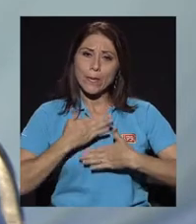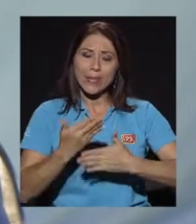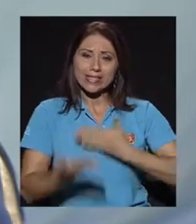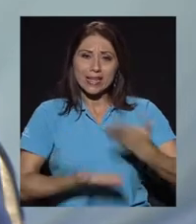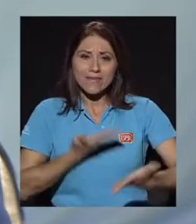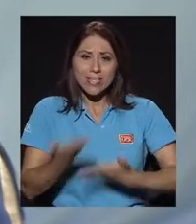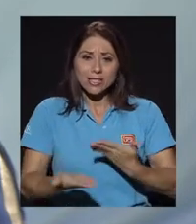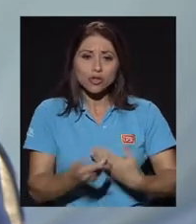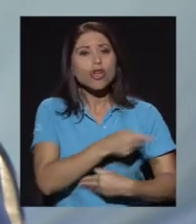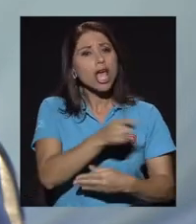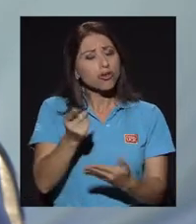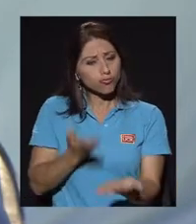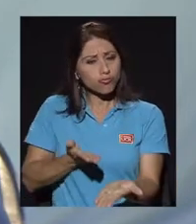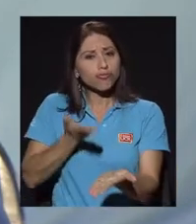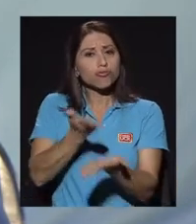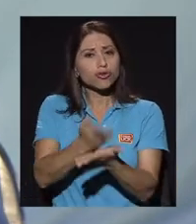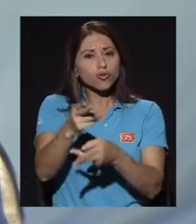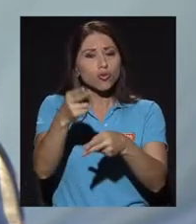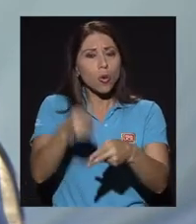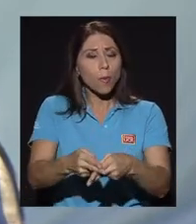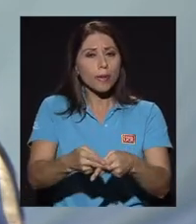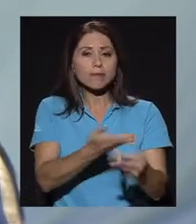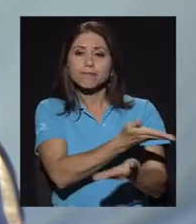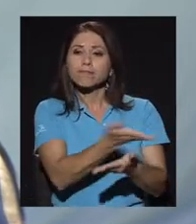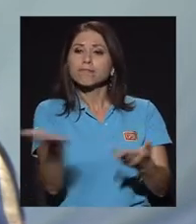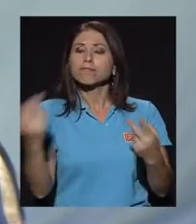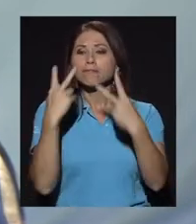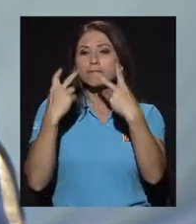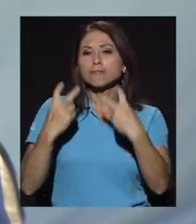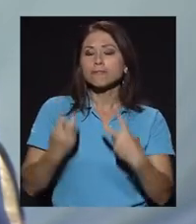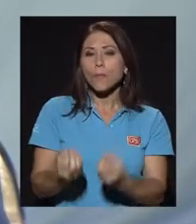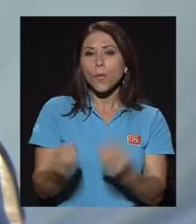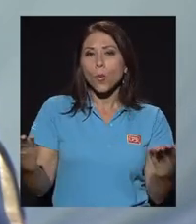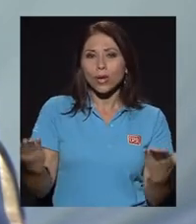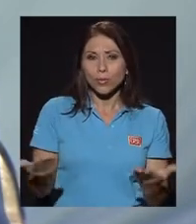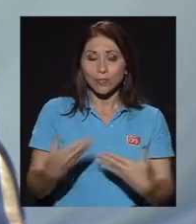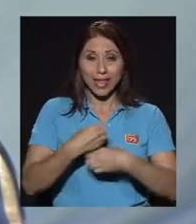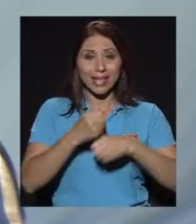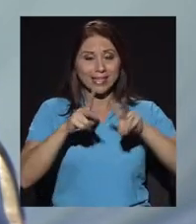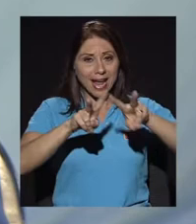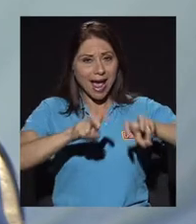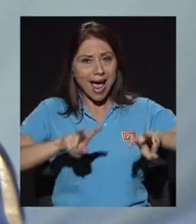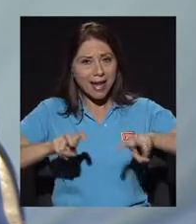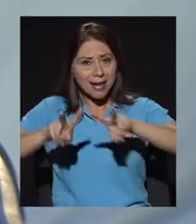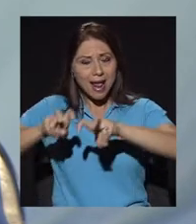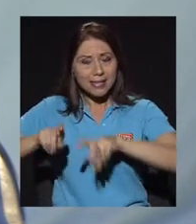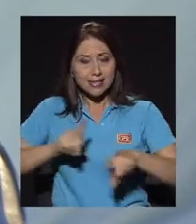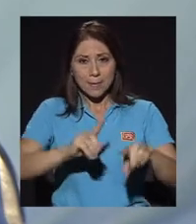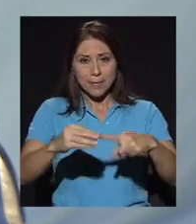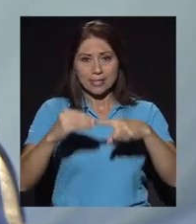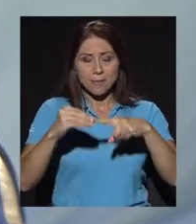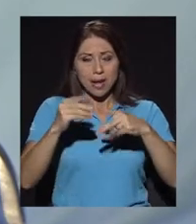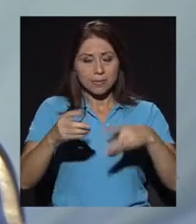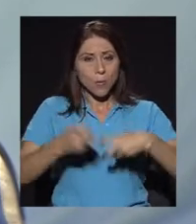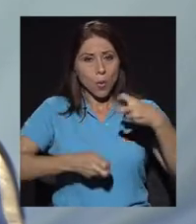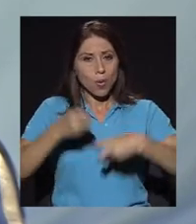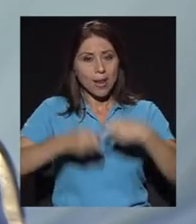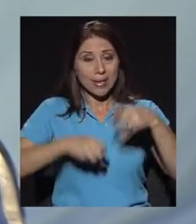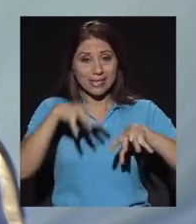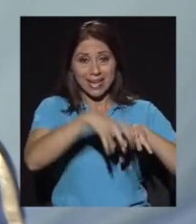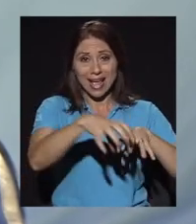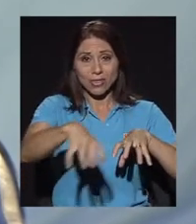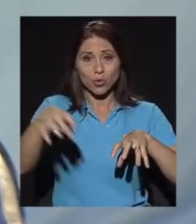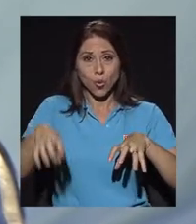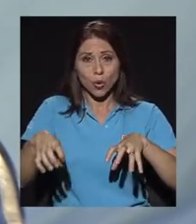servicio someten sus nombres y propuestas al escrutinio público. Hacen un análisis de los principales problemas de cada cantón y